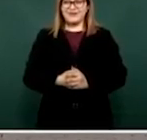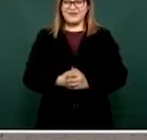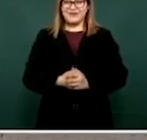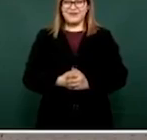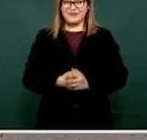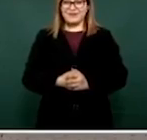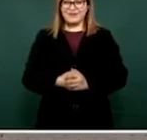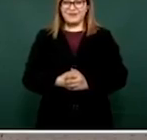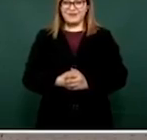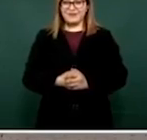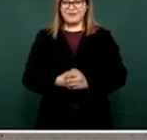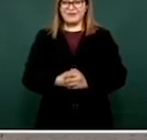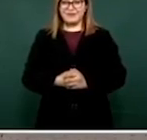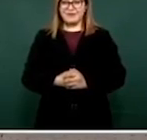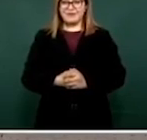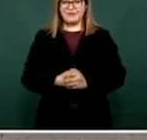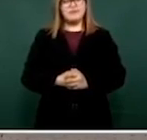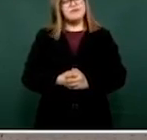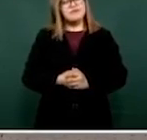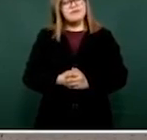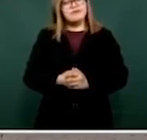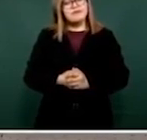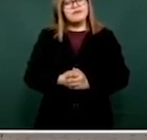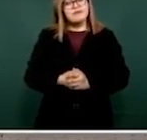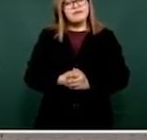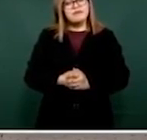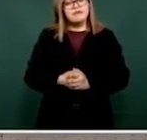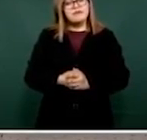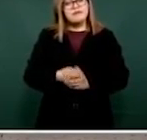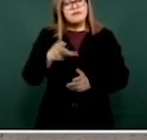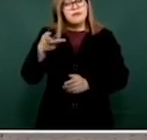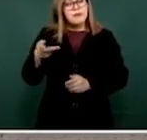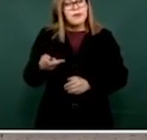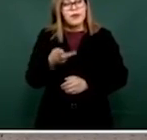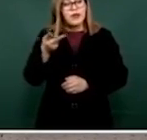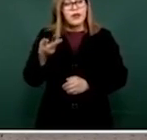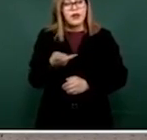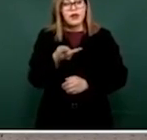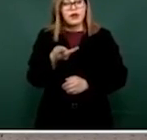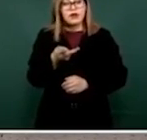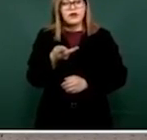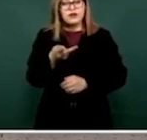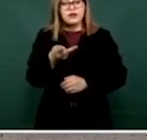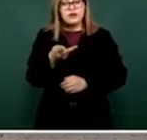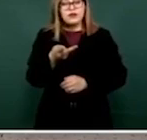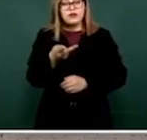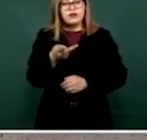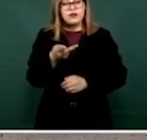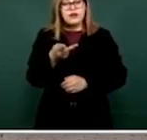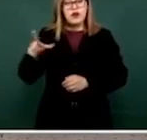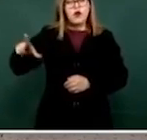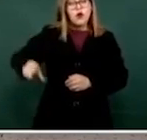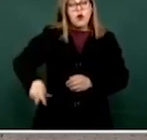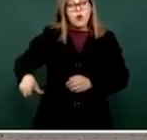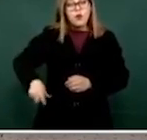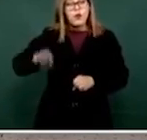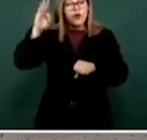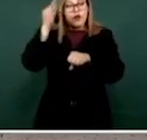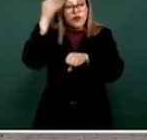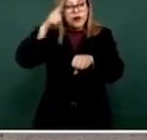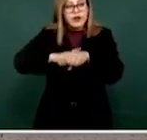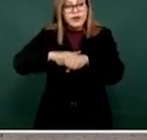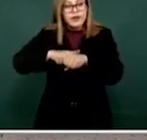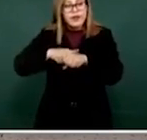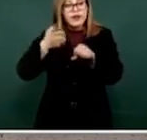garantías van a tener los constructores en los proyectos de infraestructura que están impulsando el gobierno federal y el gobierno del estado?